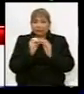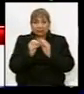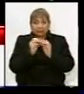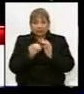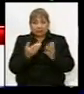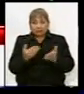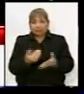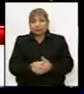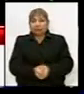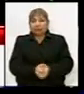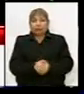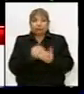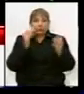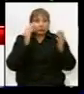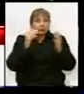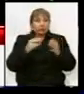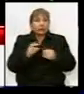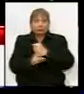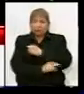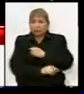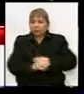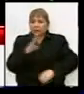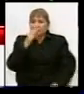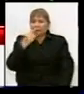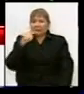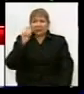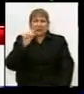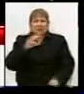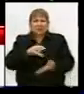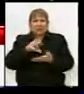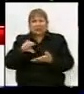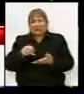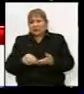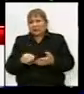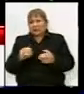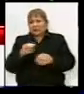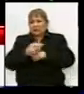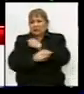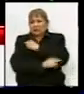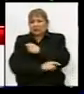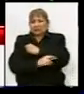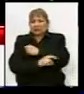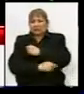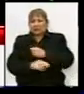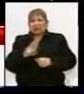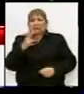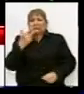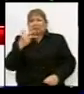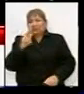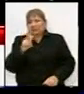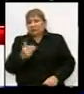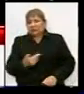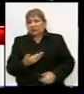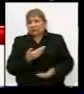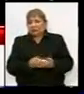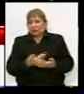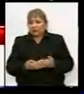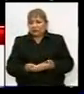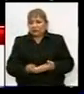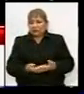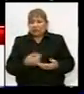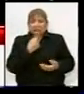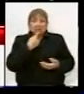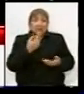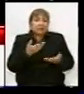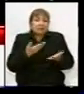con países que tenían cuatro millones y medio habitantes con países que tenían tres millones de habitantes decir nuevamente